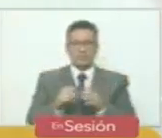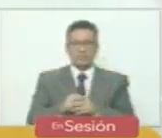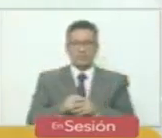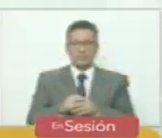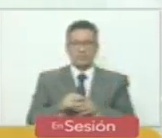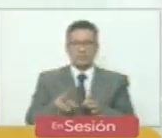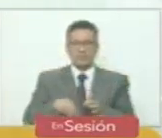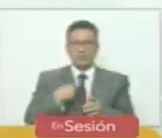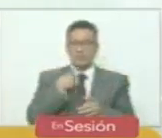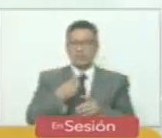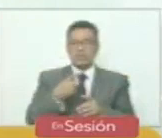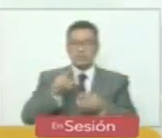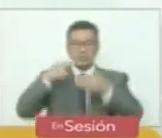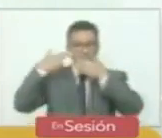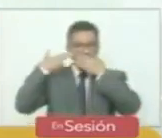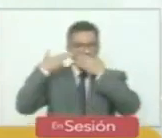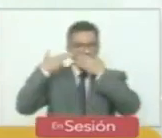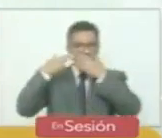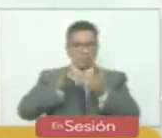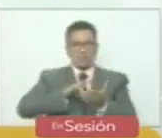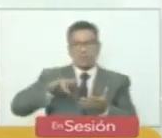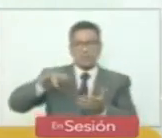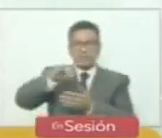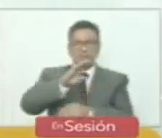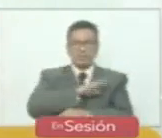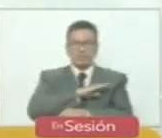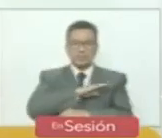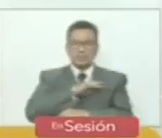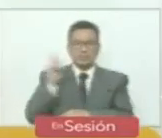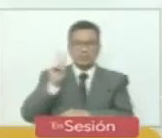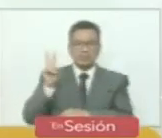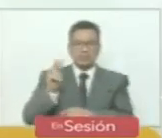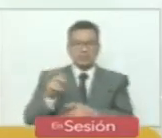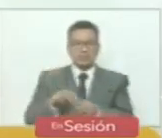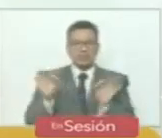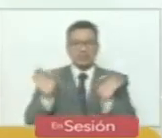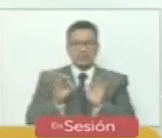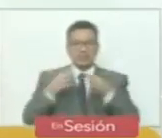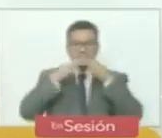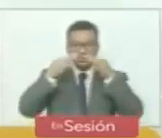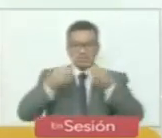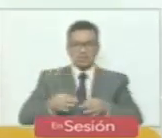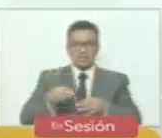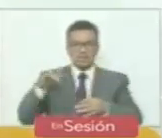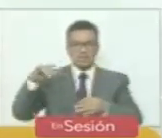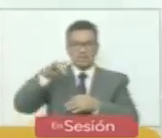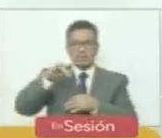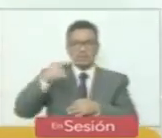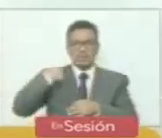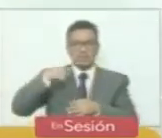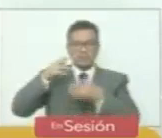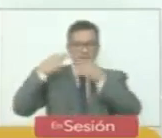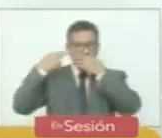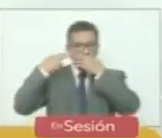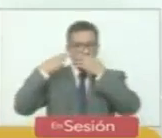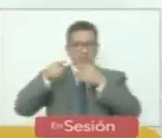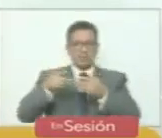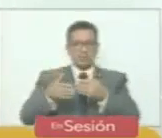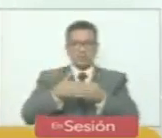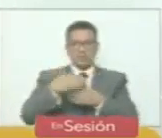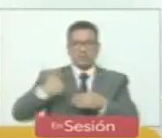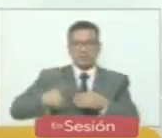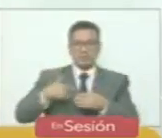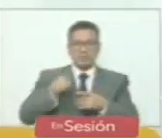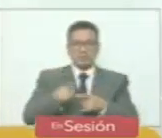Fue un vulgar secuestro de un avión que le pertenece a Venezuela. Un vulgar secuestro. Quienes tienen retenido ese avión en Argentina son